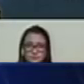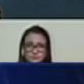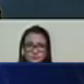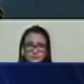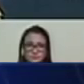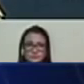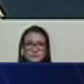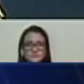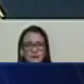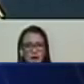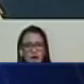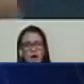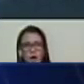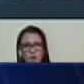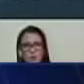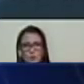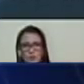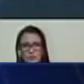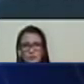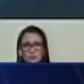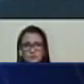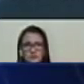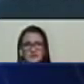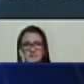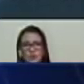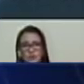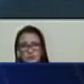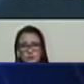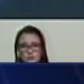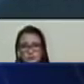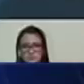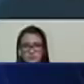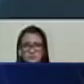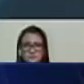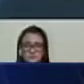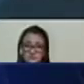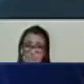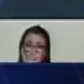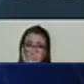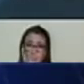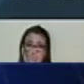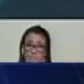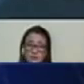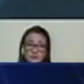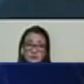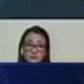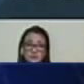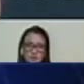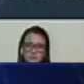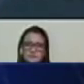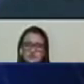historia democrática de Venezuela, sino que es una herramienta con la que cuentan los partidos políticos para el proceso de